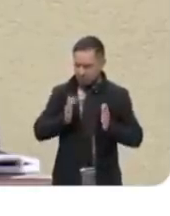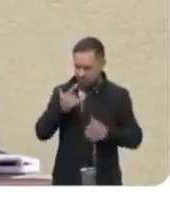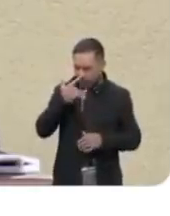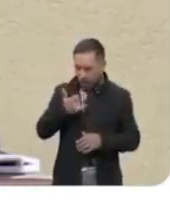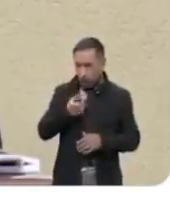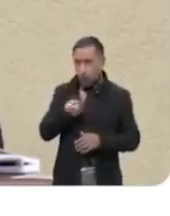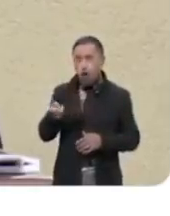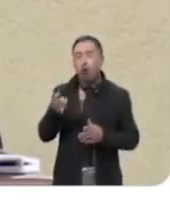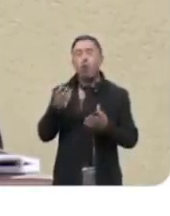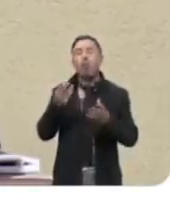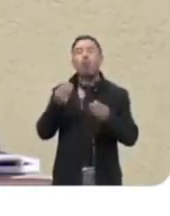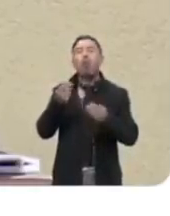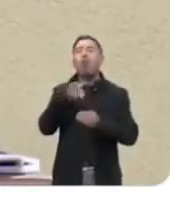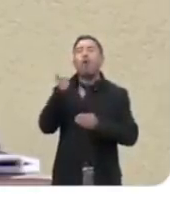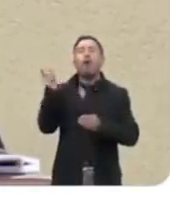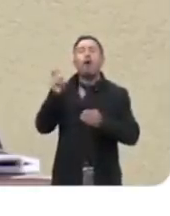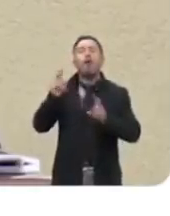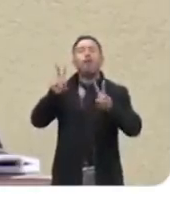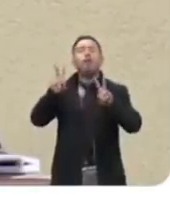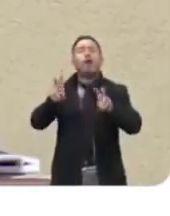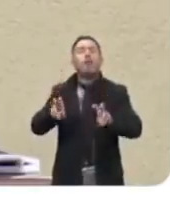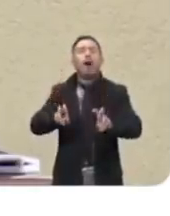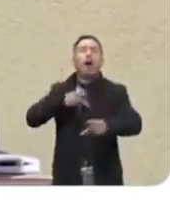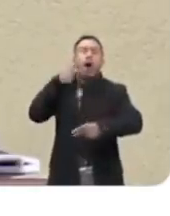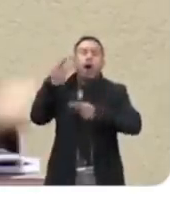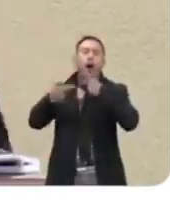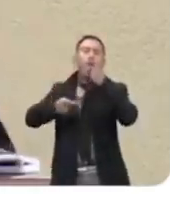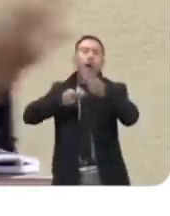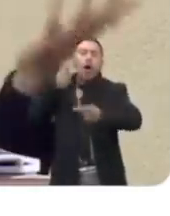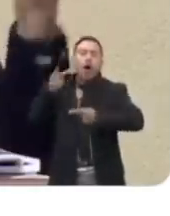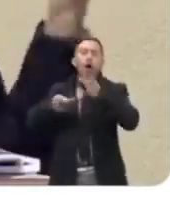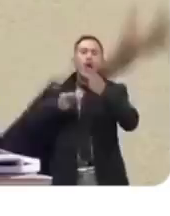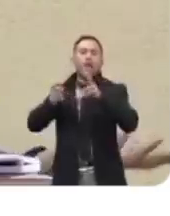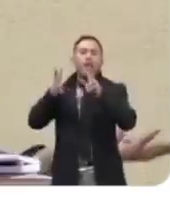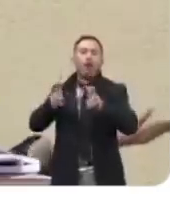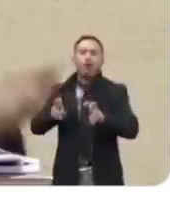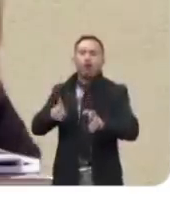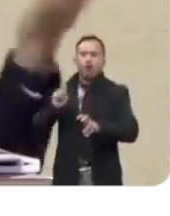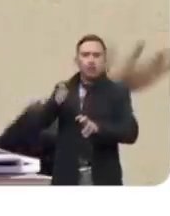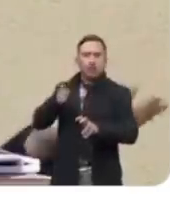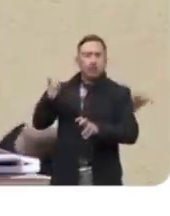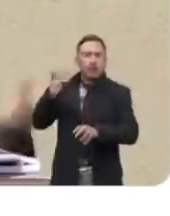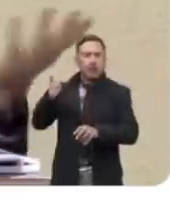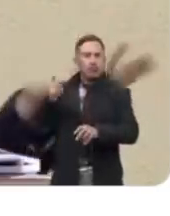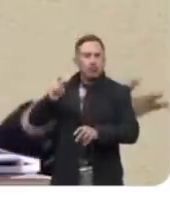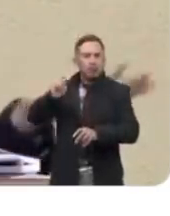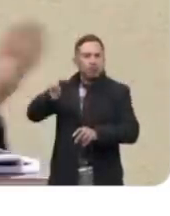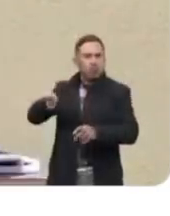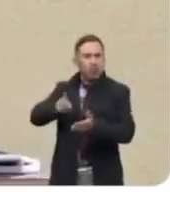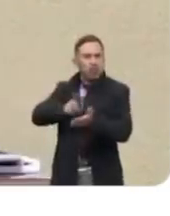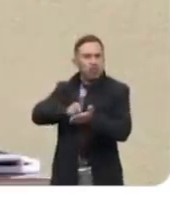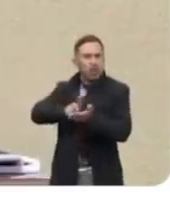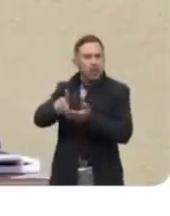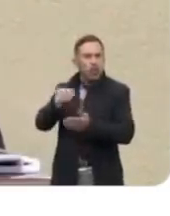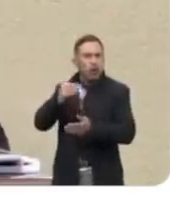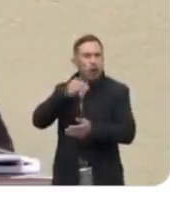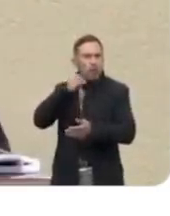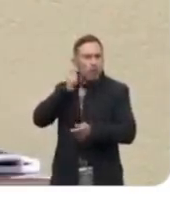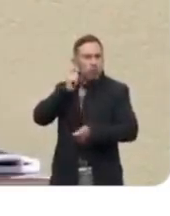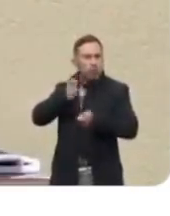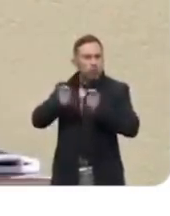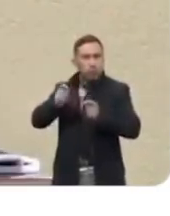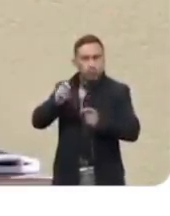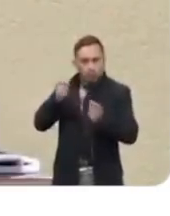temas distrayendo el verdadero objeto son juristas a los que yo les tengo personas que están del derecho y a los que les tengo aprecio y